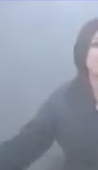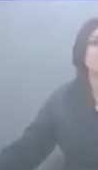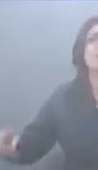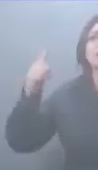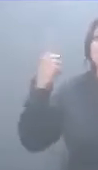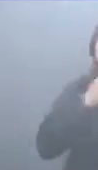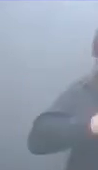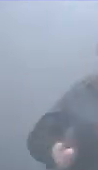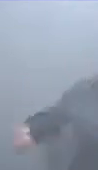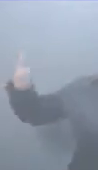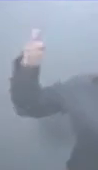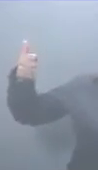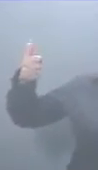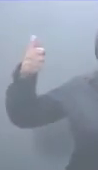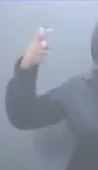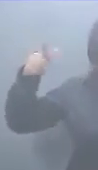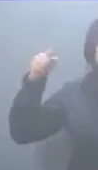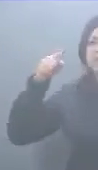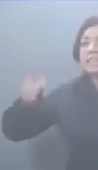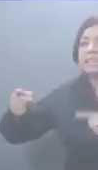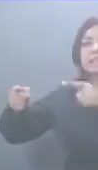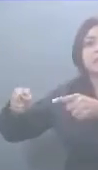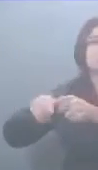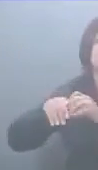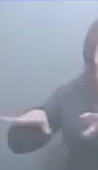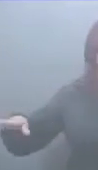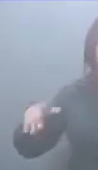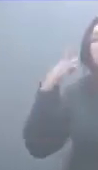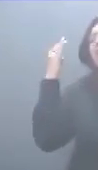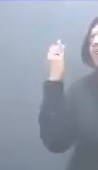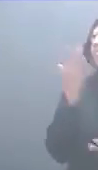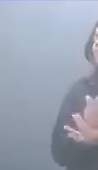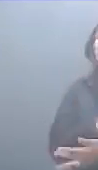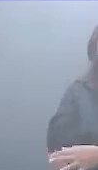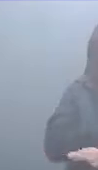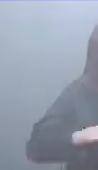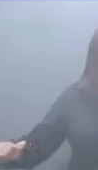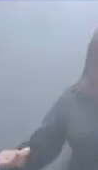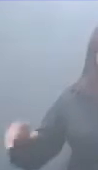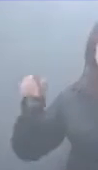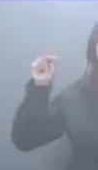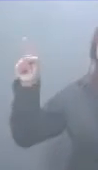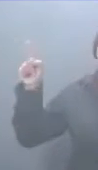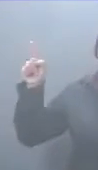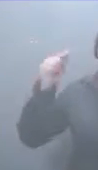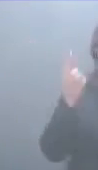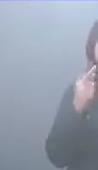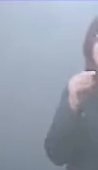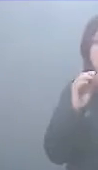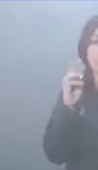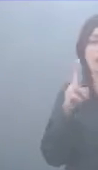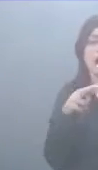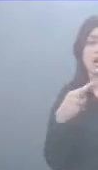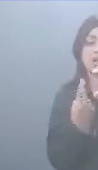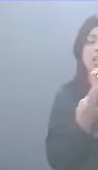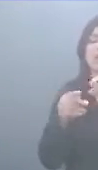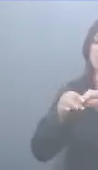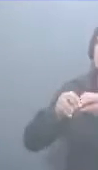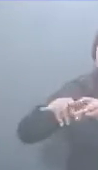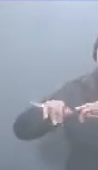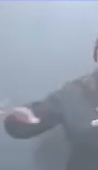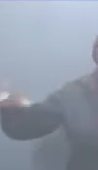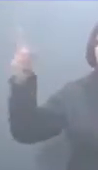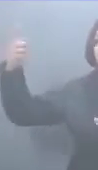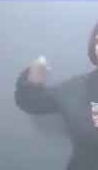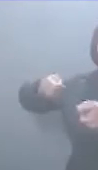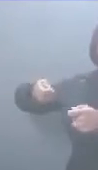públicos, que pare a sus seguidores y controle su horda de troles. Y le digo